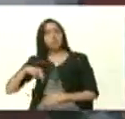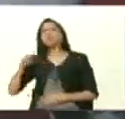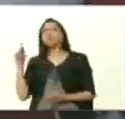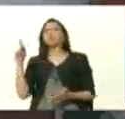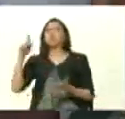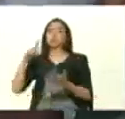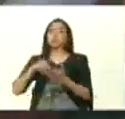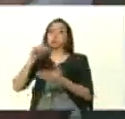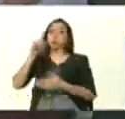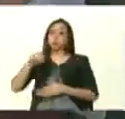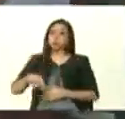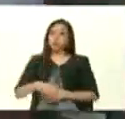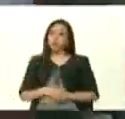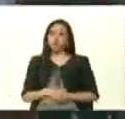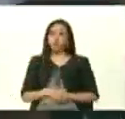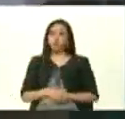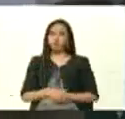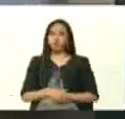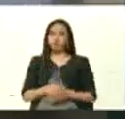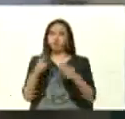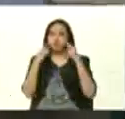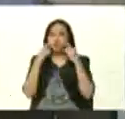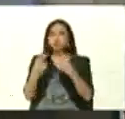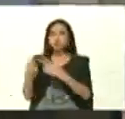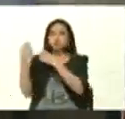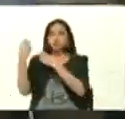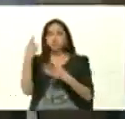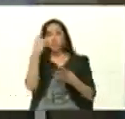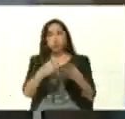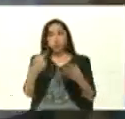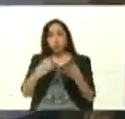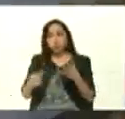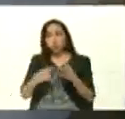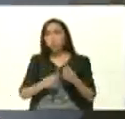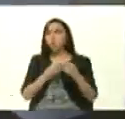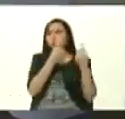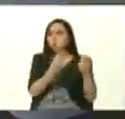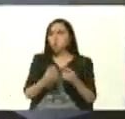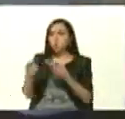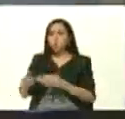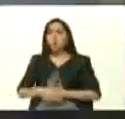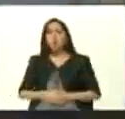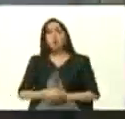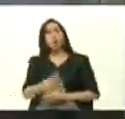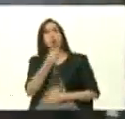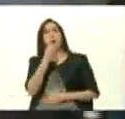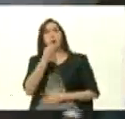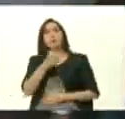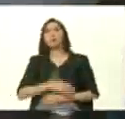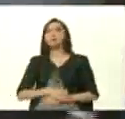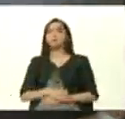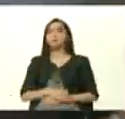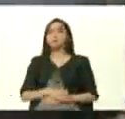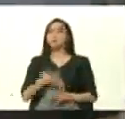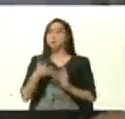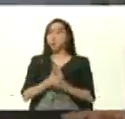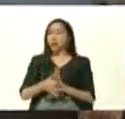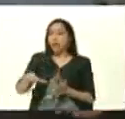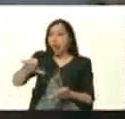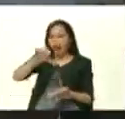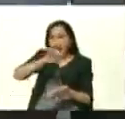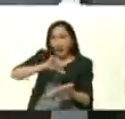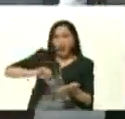aquí estamos también viendo productos de distribución, alimentos, estaba todo lo que tiene que ver con los